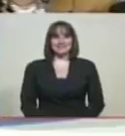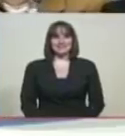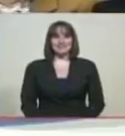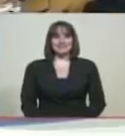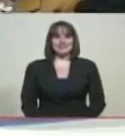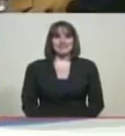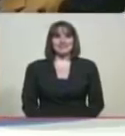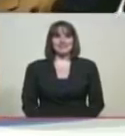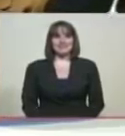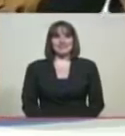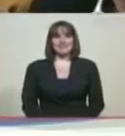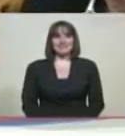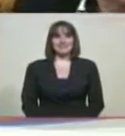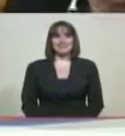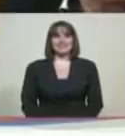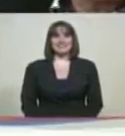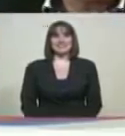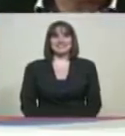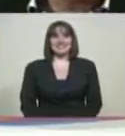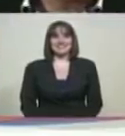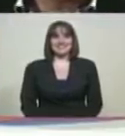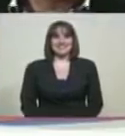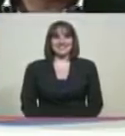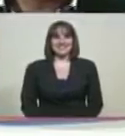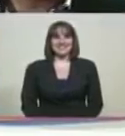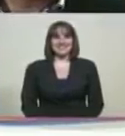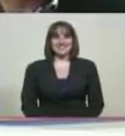nos vengamos de abajo hacia arriba